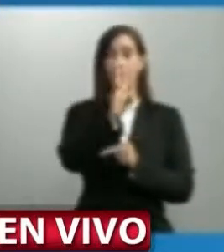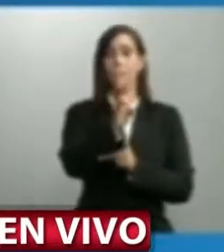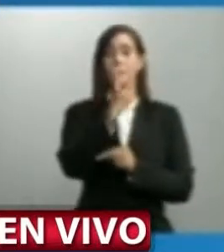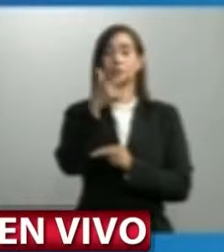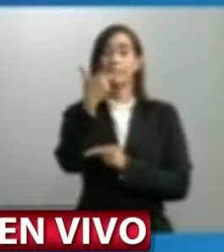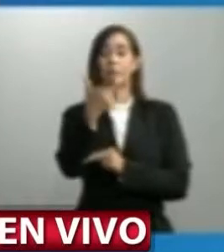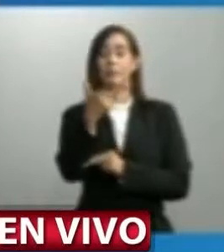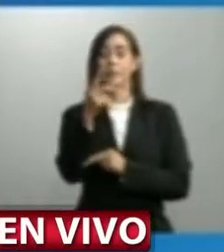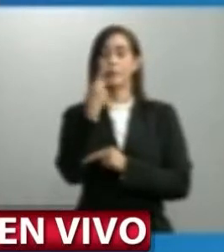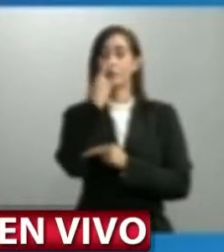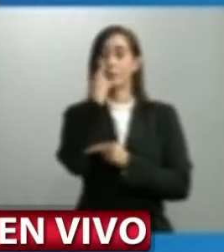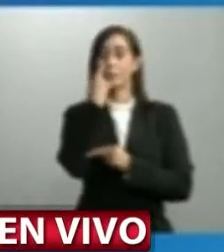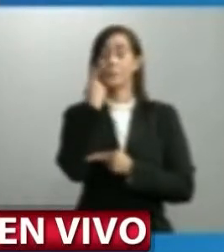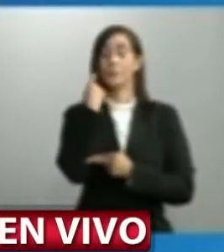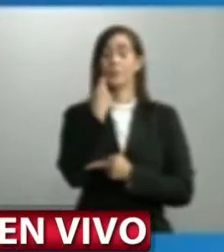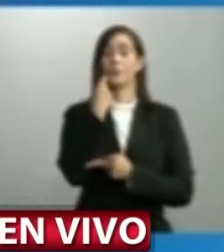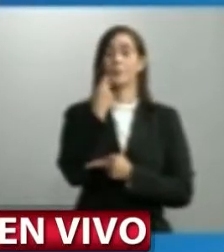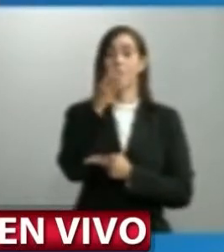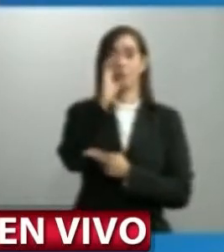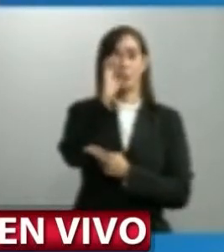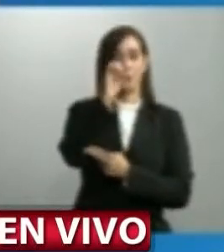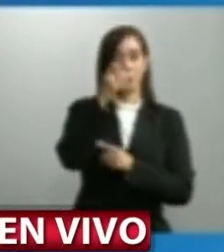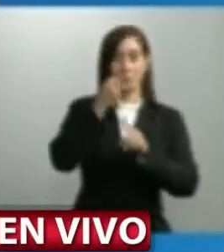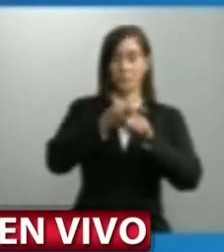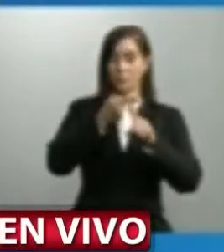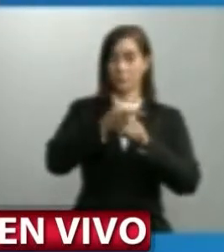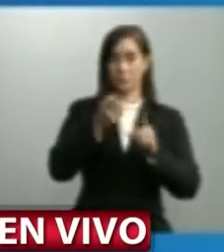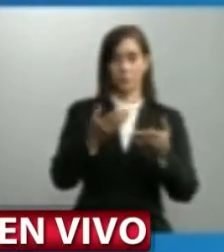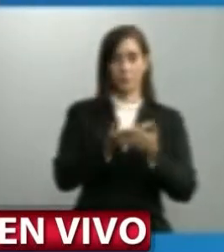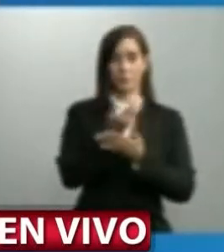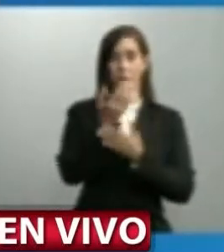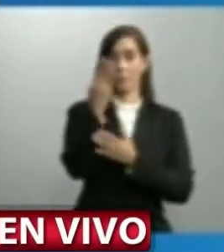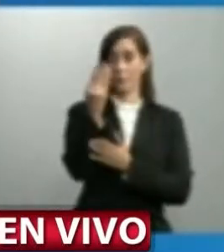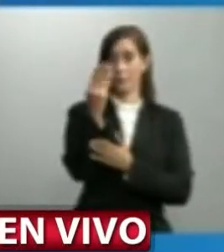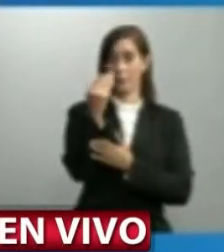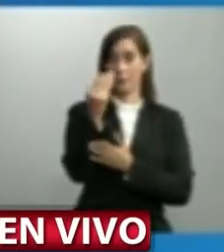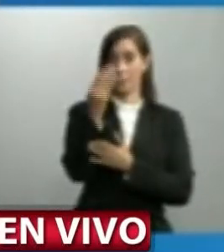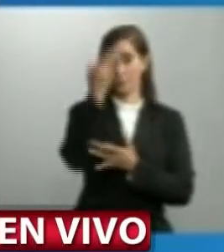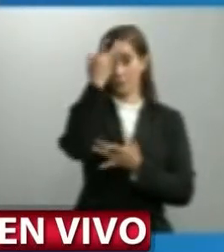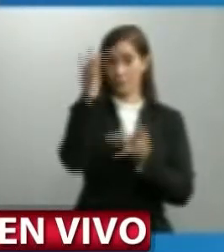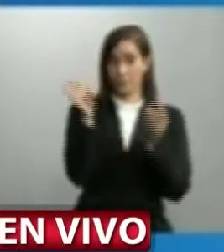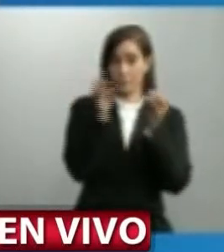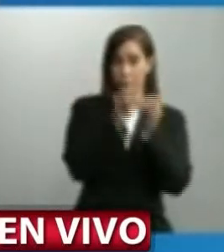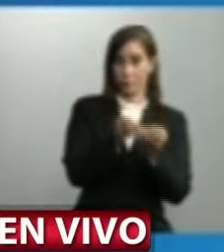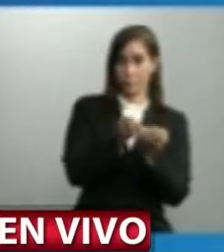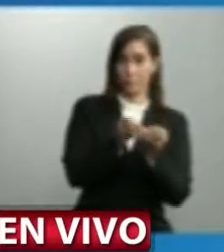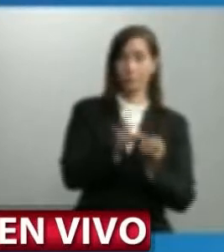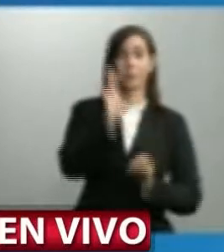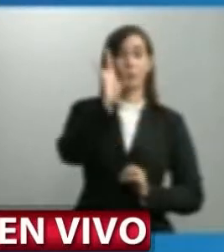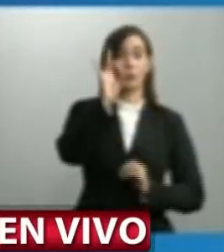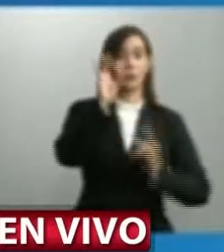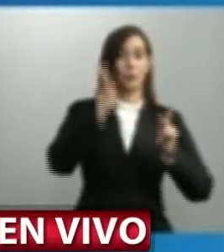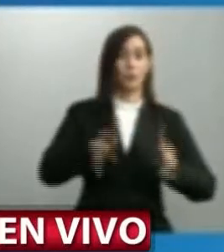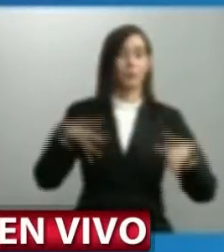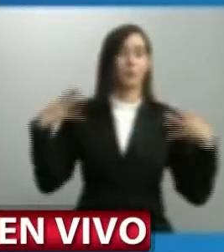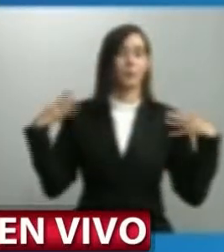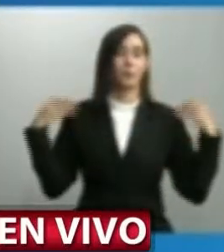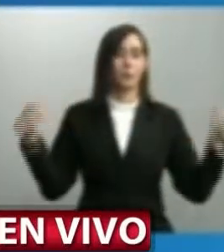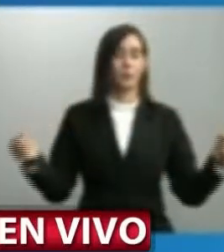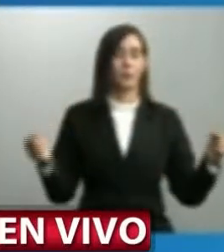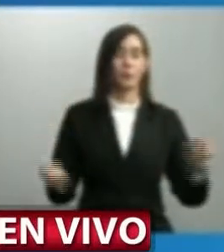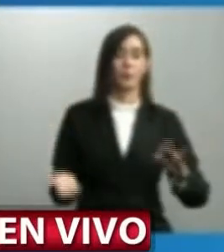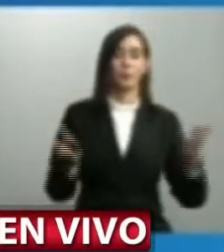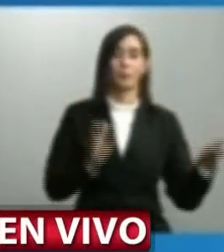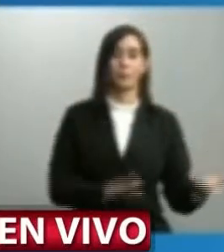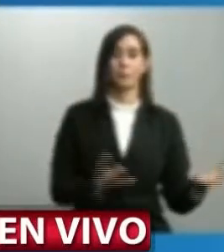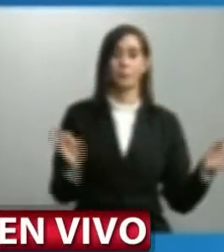63 pruebas realizadas, 0 casos nuevos, 14 acumulados, 8 recuperados,